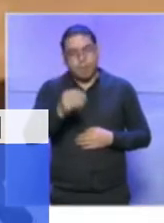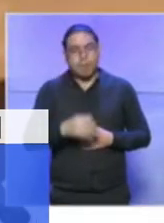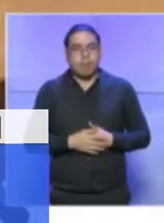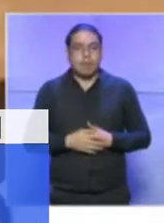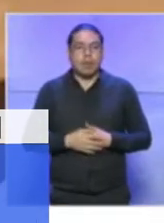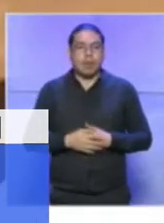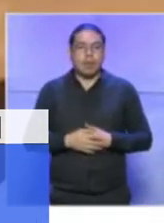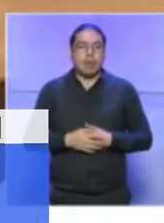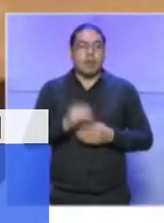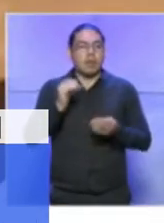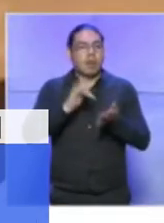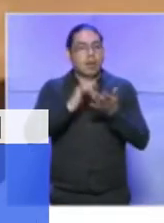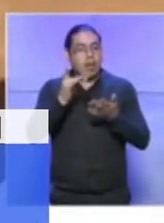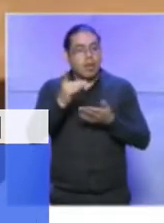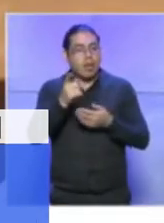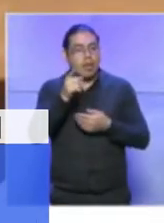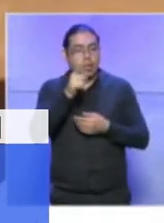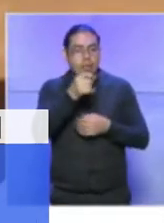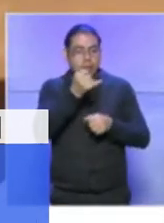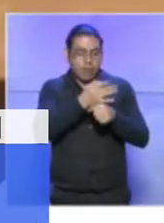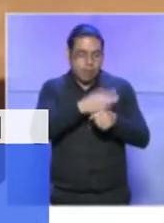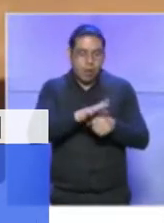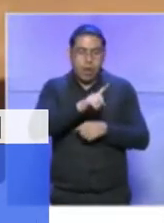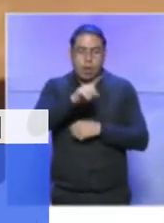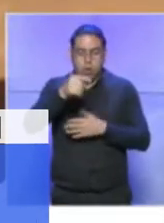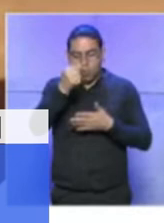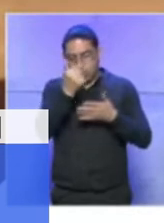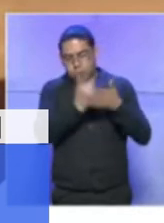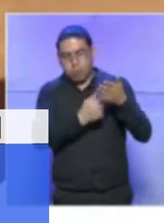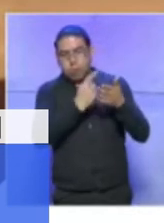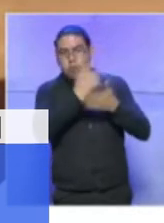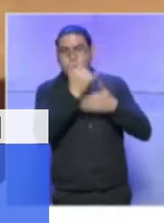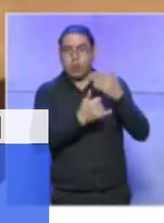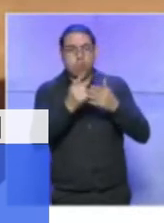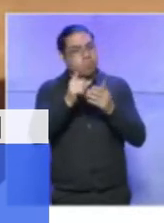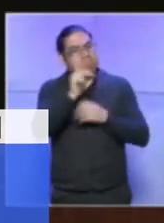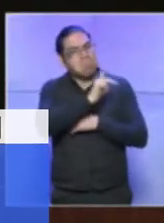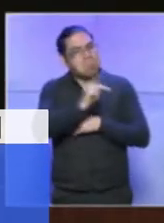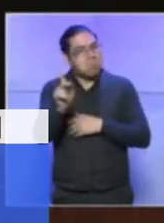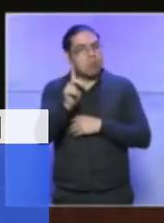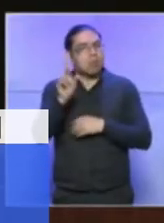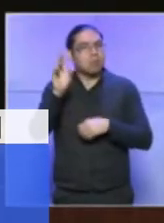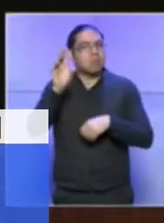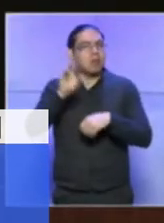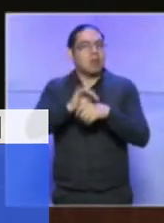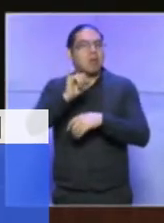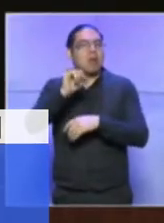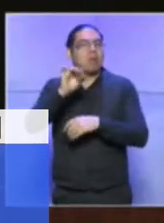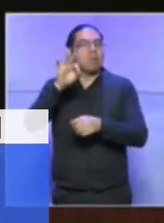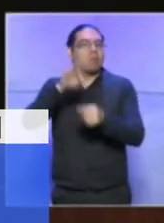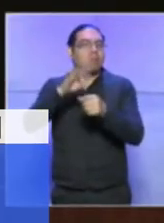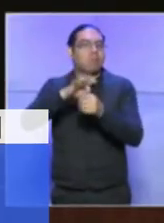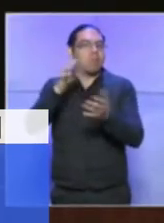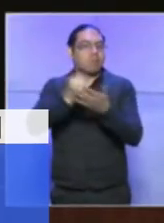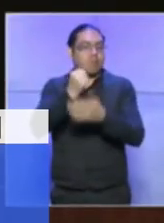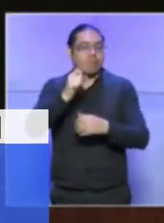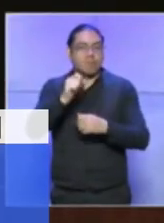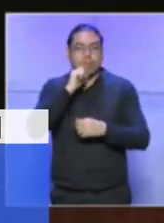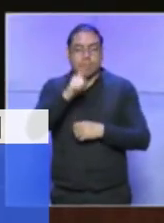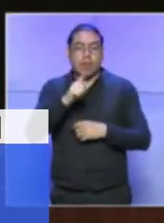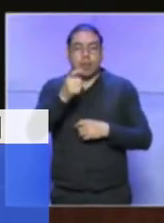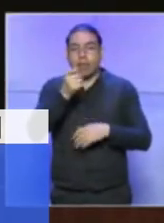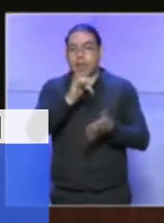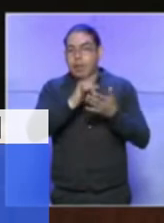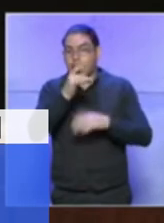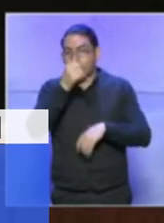Gracias magistrada presidenta le informo que los proyectos fueron aprobados por unidad de votos Gracias secretario en consecuencia